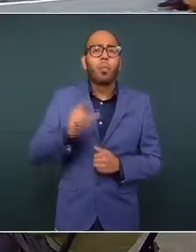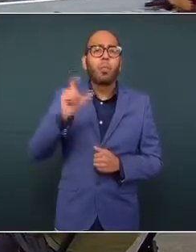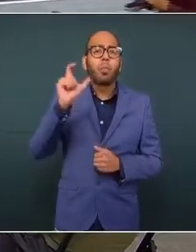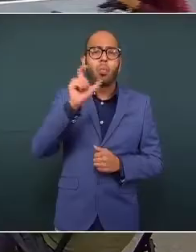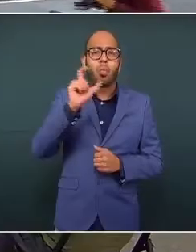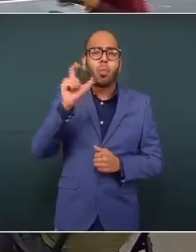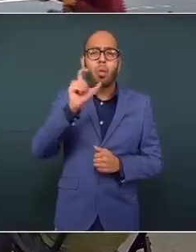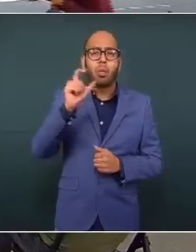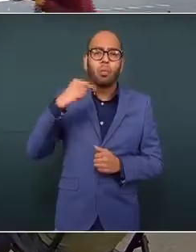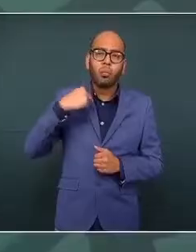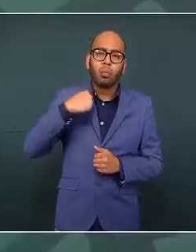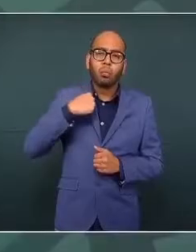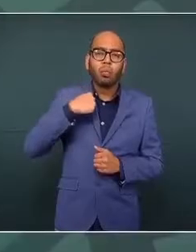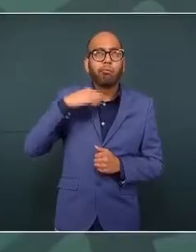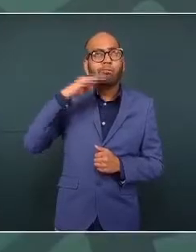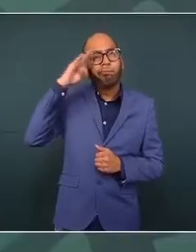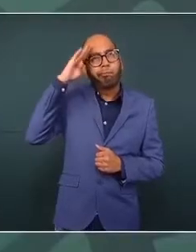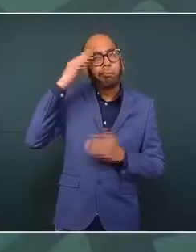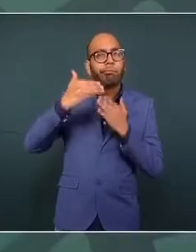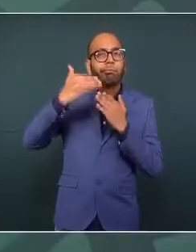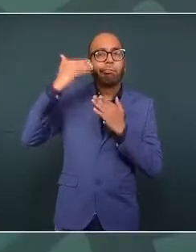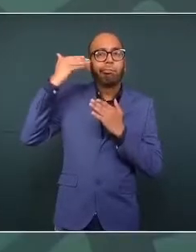decidir a quién nombrar